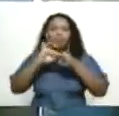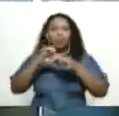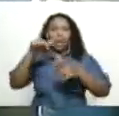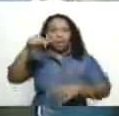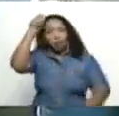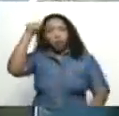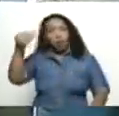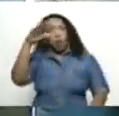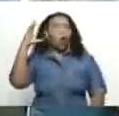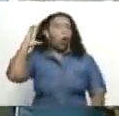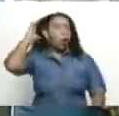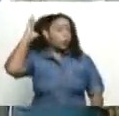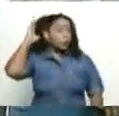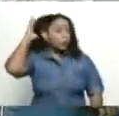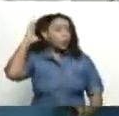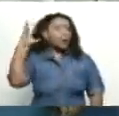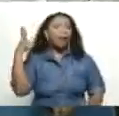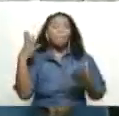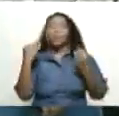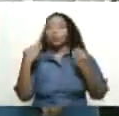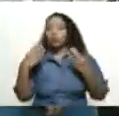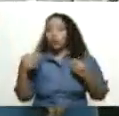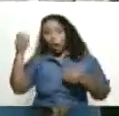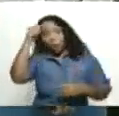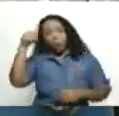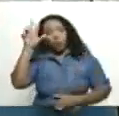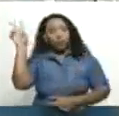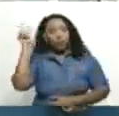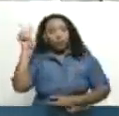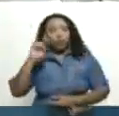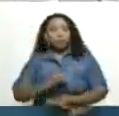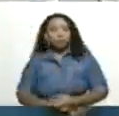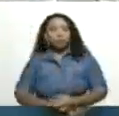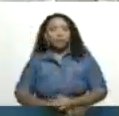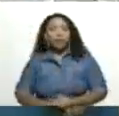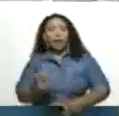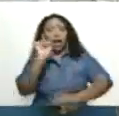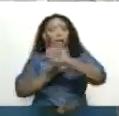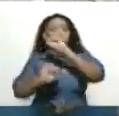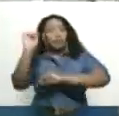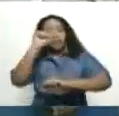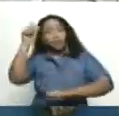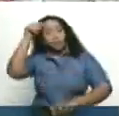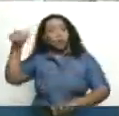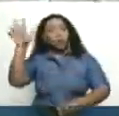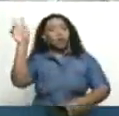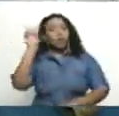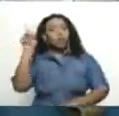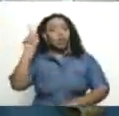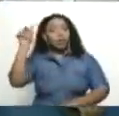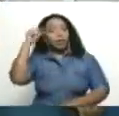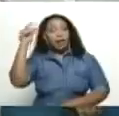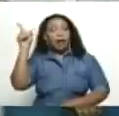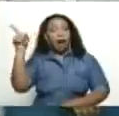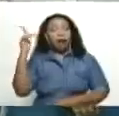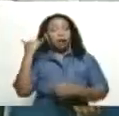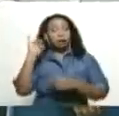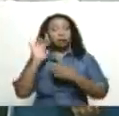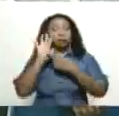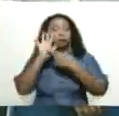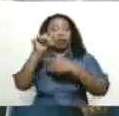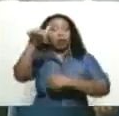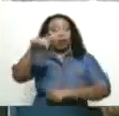pueblo consciente, que es el pueblo de Venezuela. Y la vanguardia del pueblo de Venezuela ese día que estuvo representado